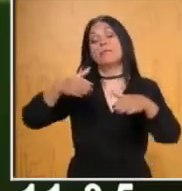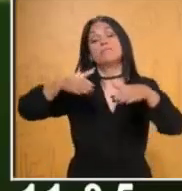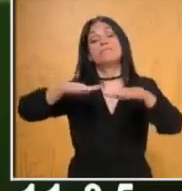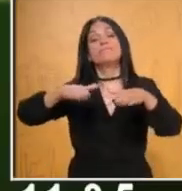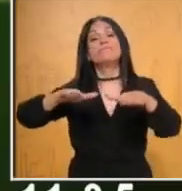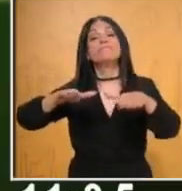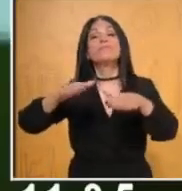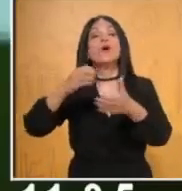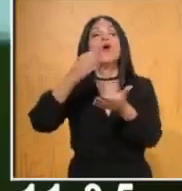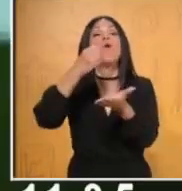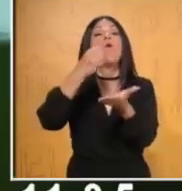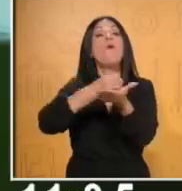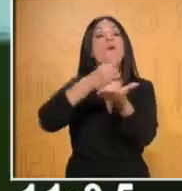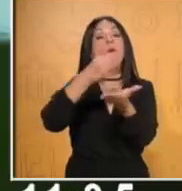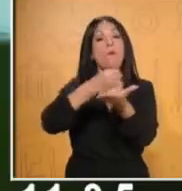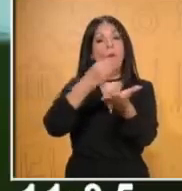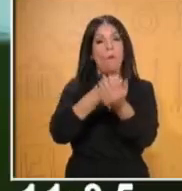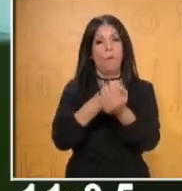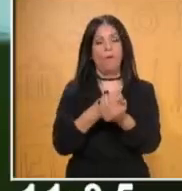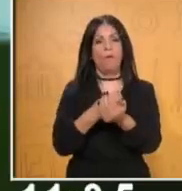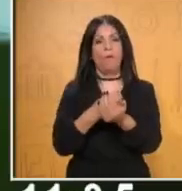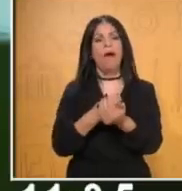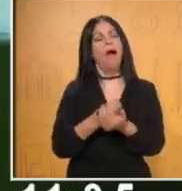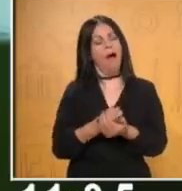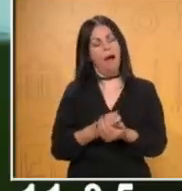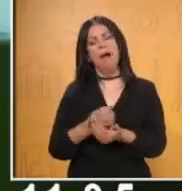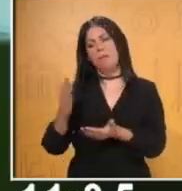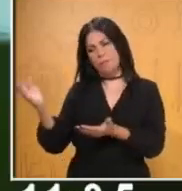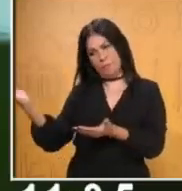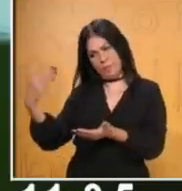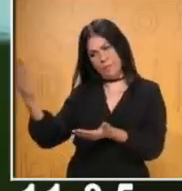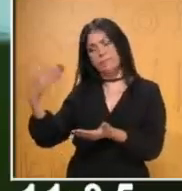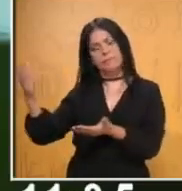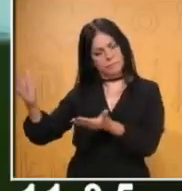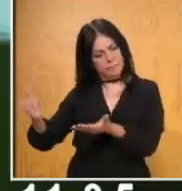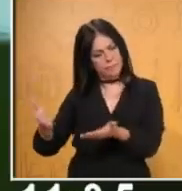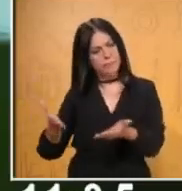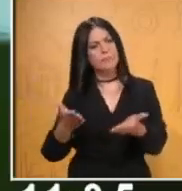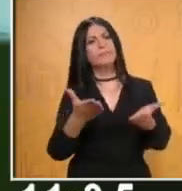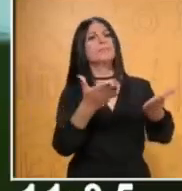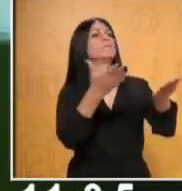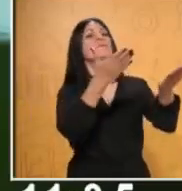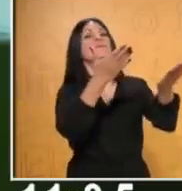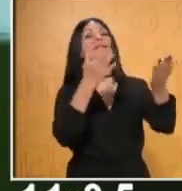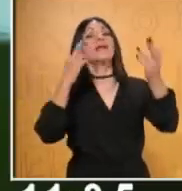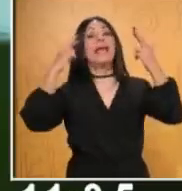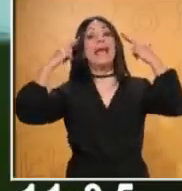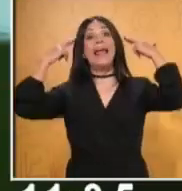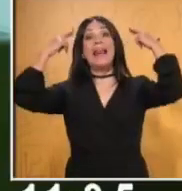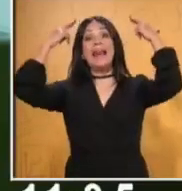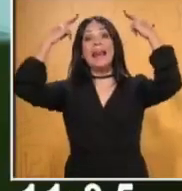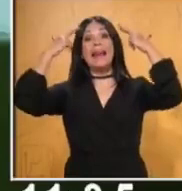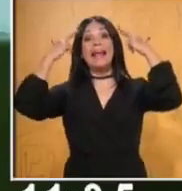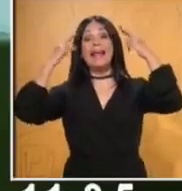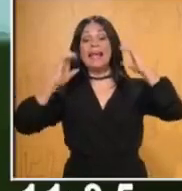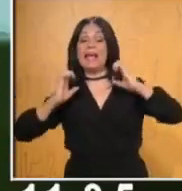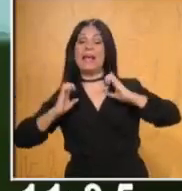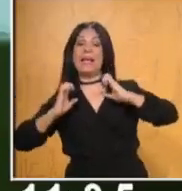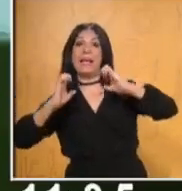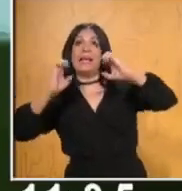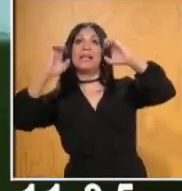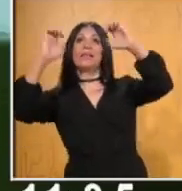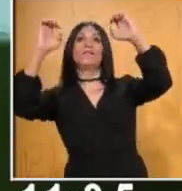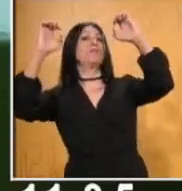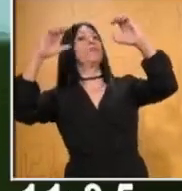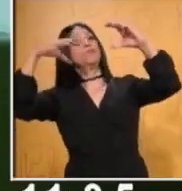y la llevó con él a palacio. Una vez en el castillo, el rey ordenó que condujesen a la hija del